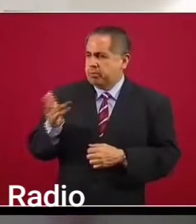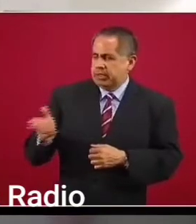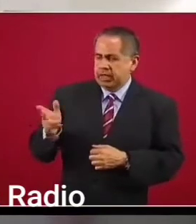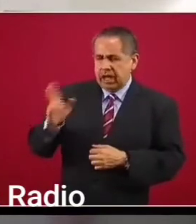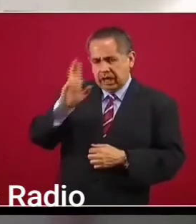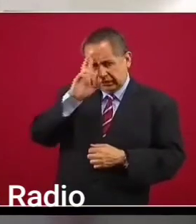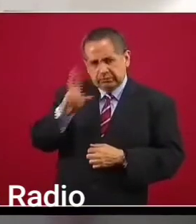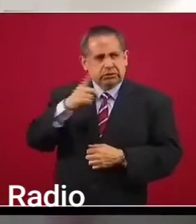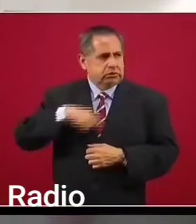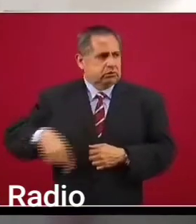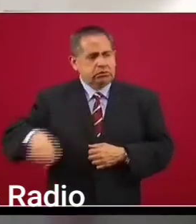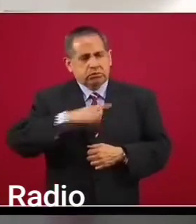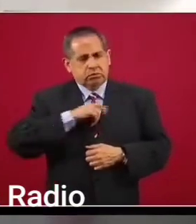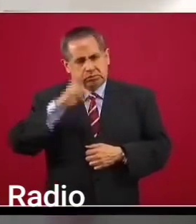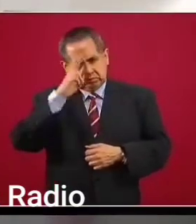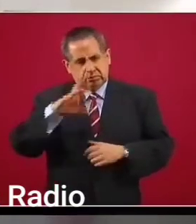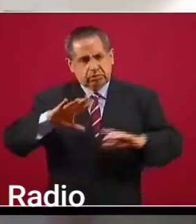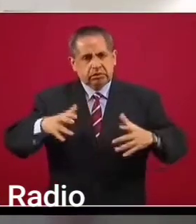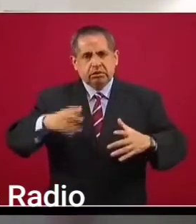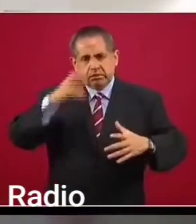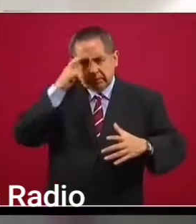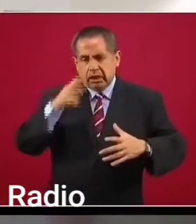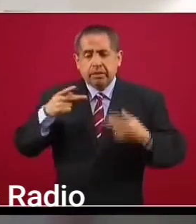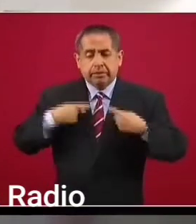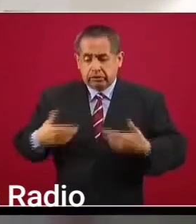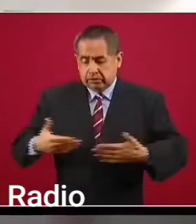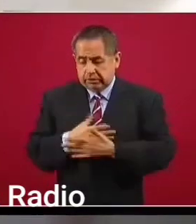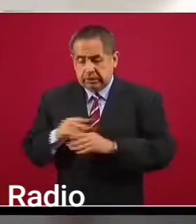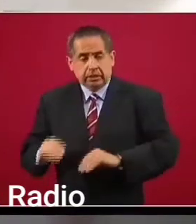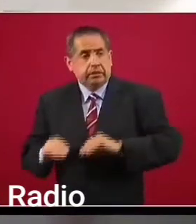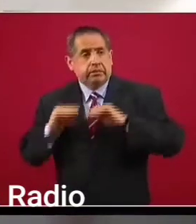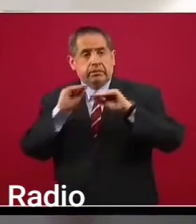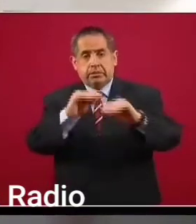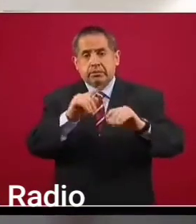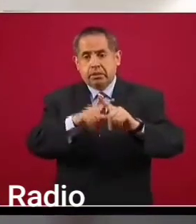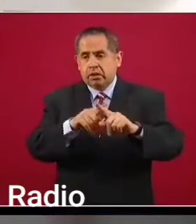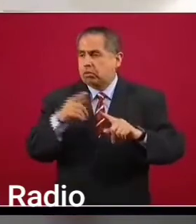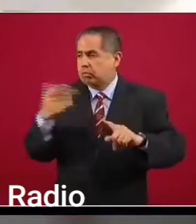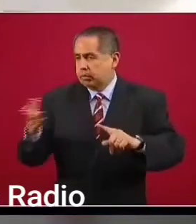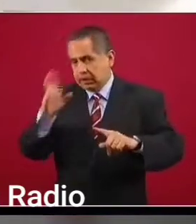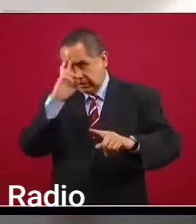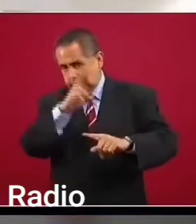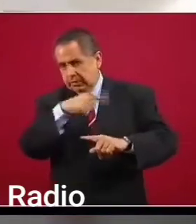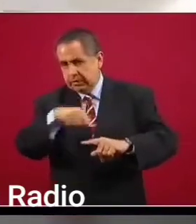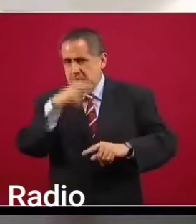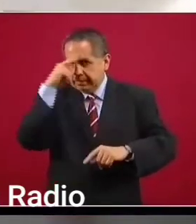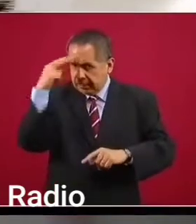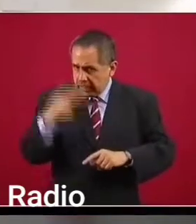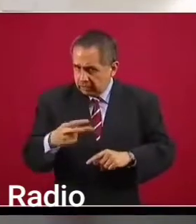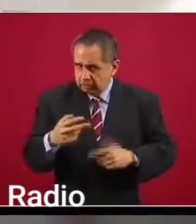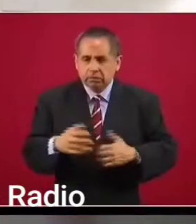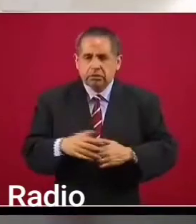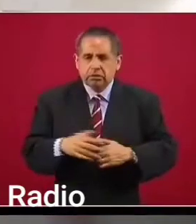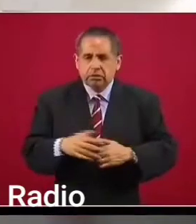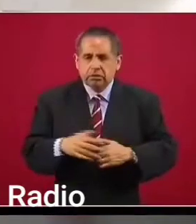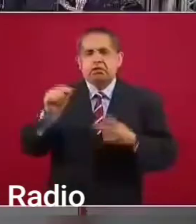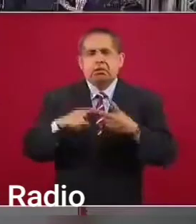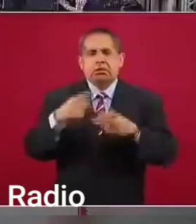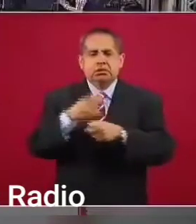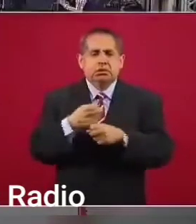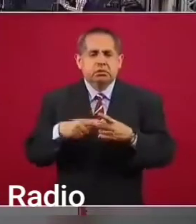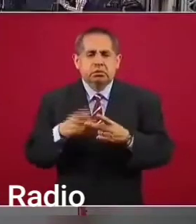respeto para nuestra nación, a nuestros paisanos y nuestro pueblo. Y si me permite ahorita una segunda